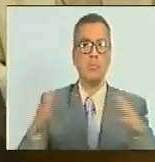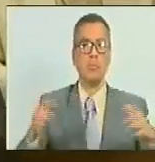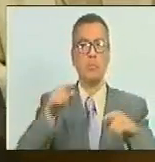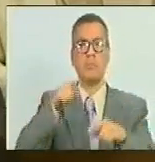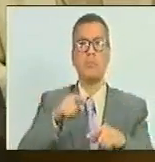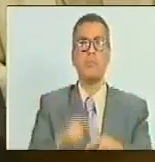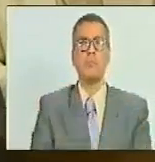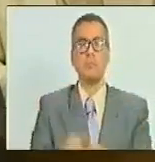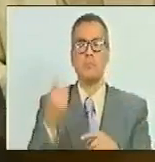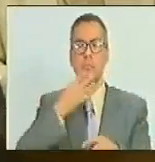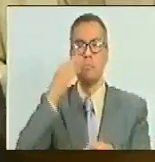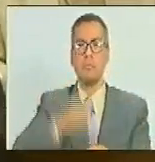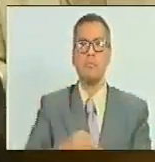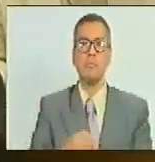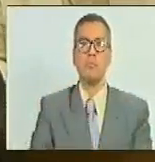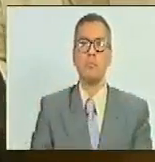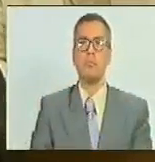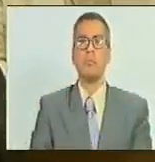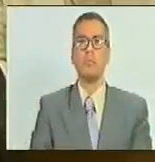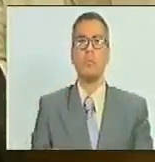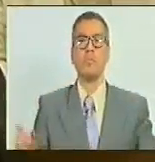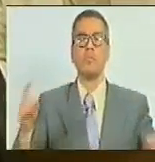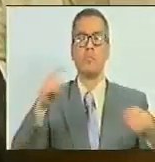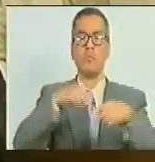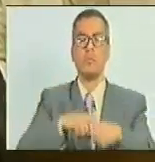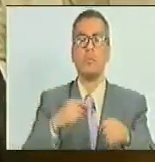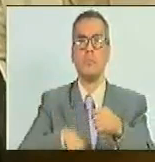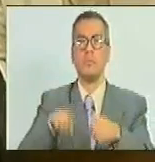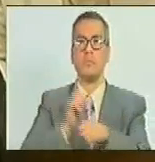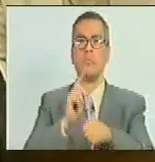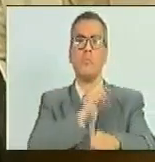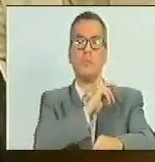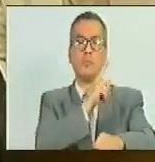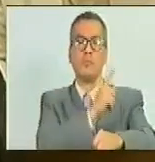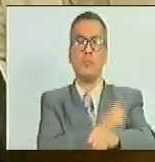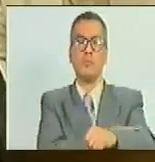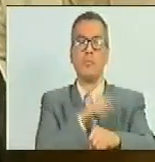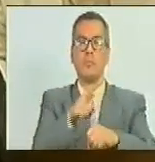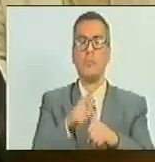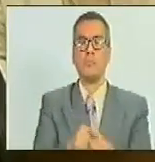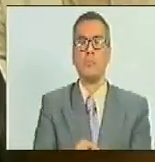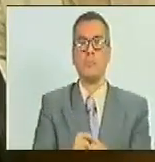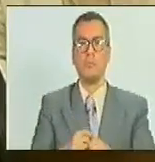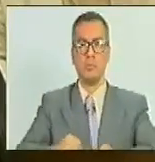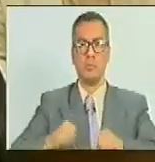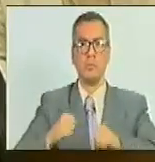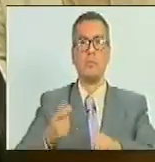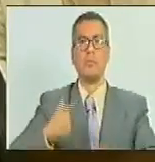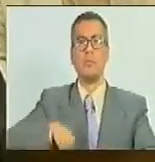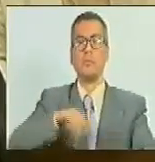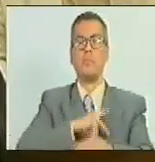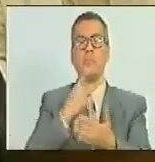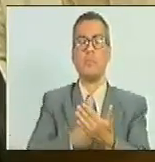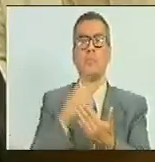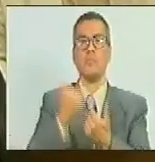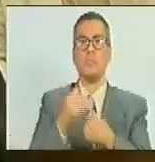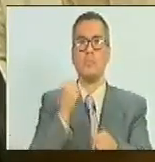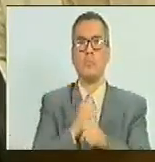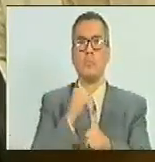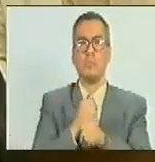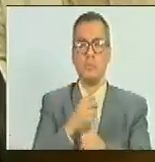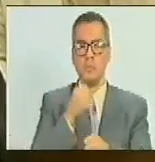esto indudablemente nos unifica, nos fortalece y consolida nuestros planes de trabajo